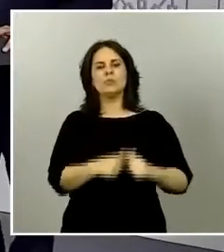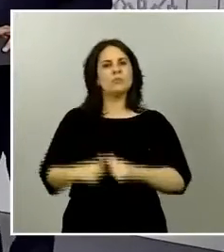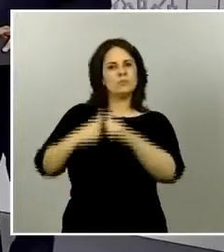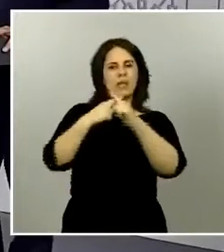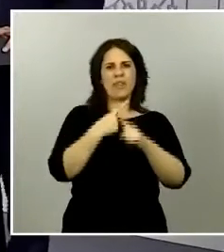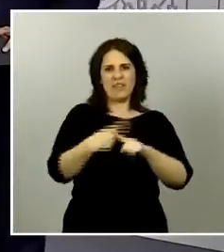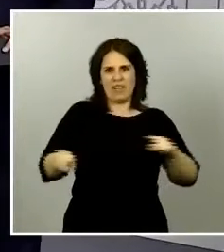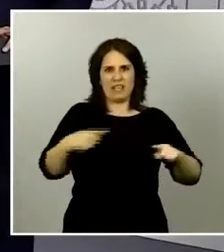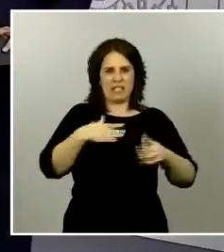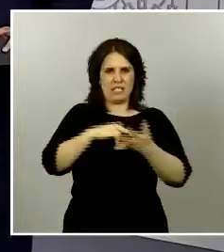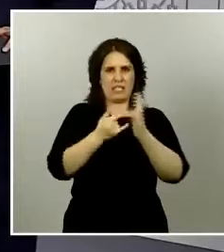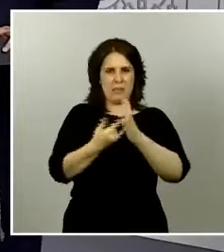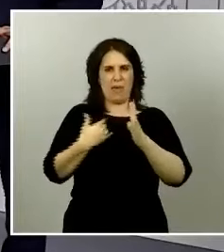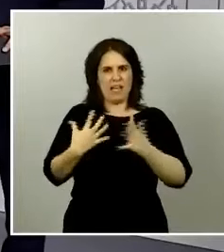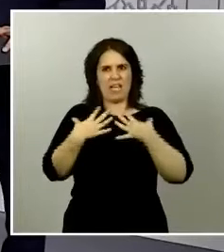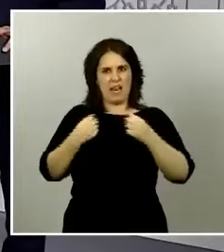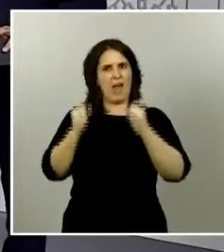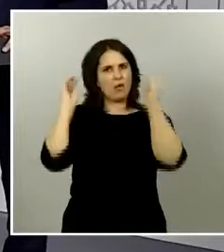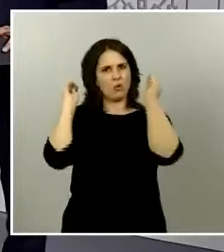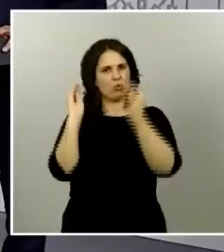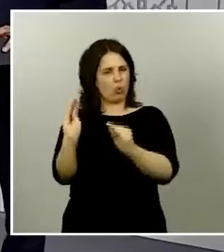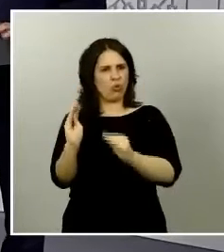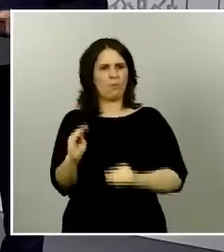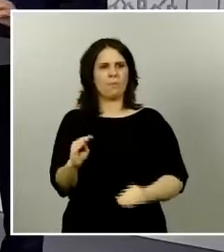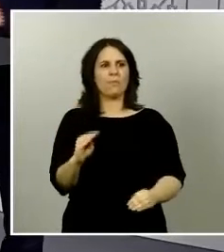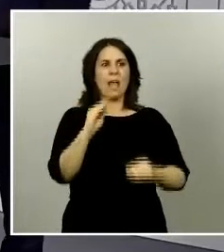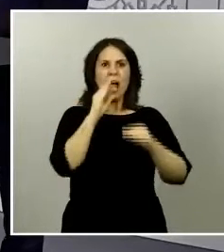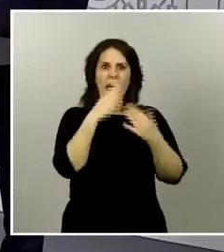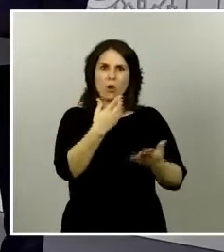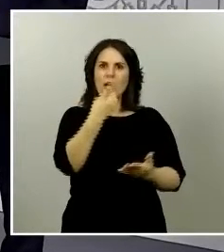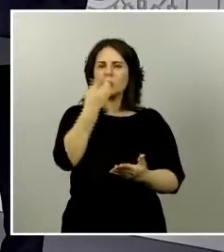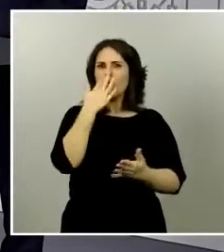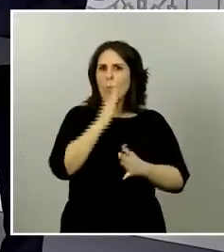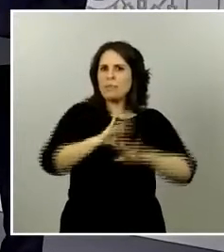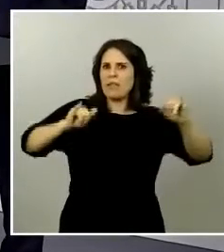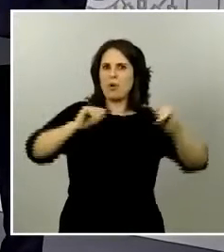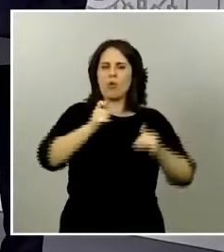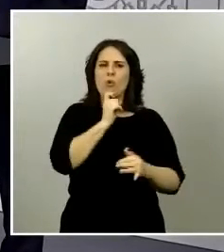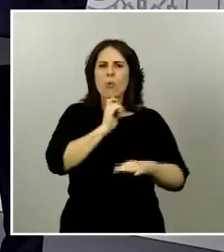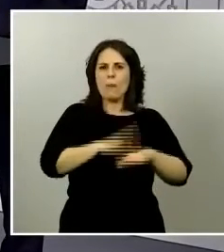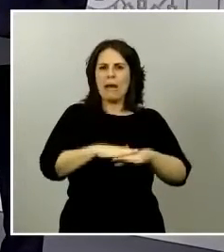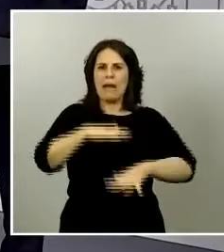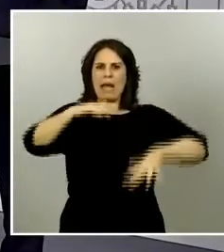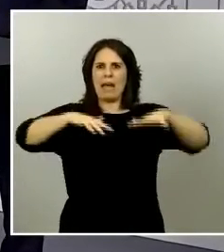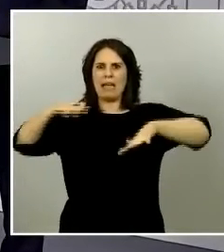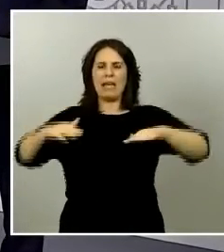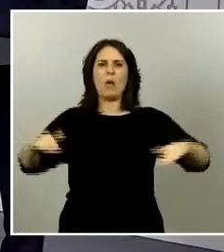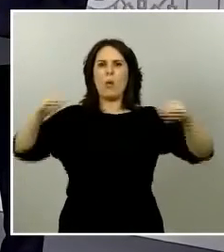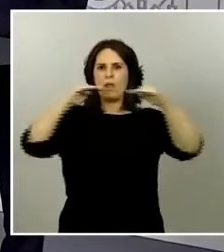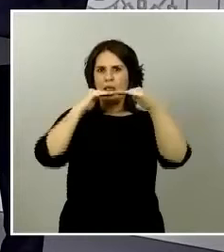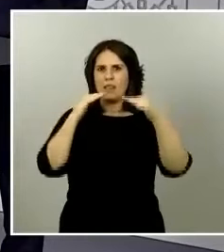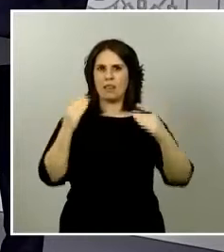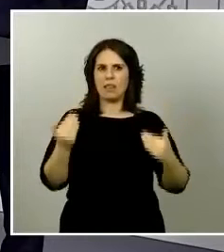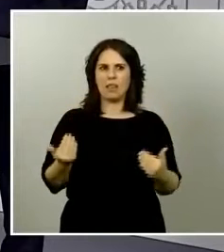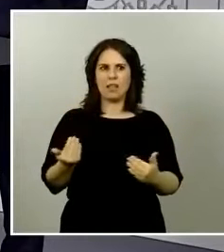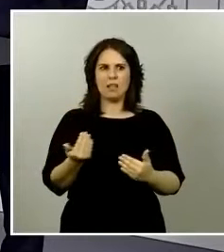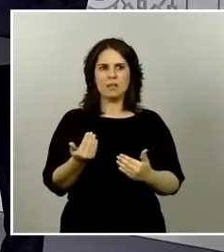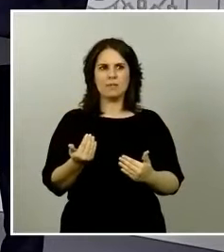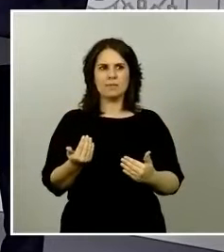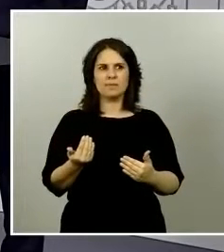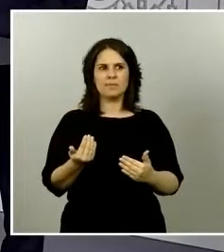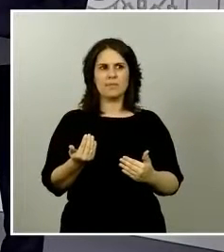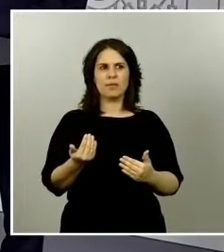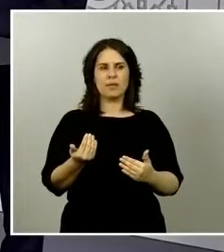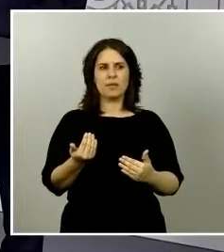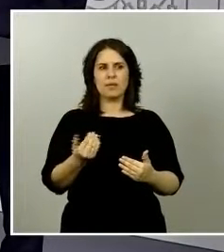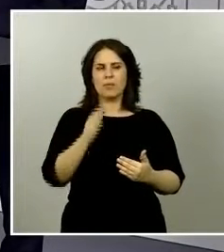recursos, de los ingresos, y dotar de forma diferente a los sistemas de sanidad. No sé si ahora con esta compensación que se haría para tener una